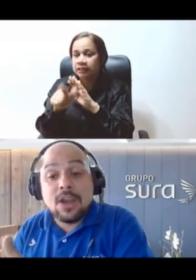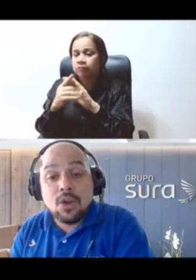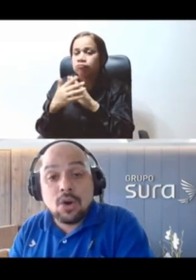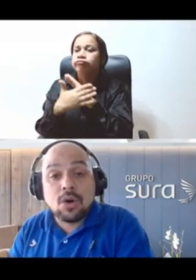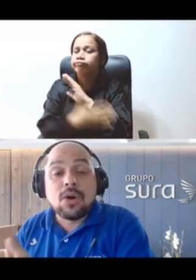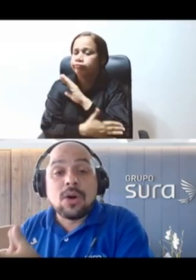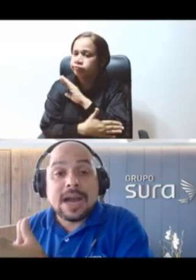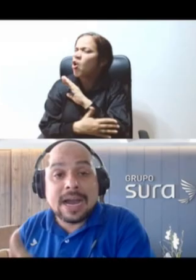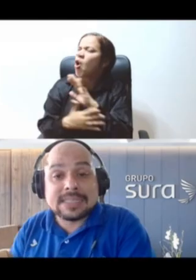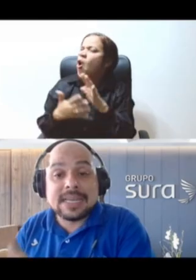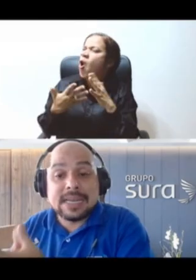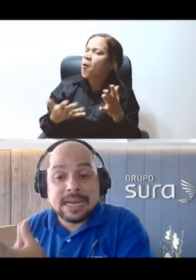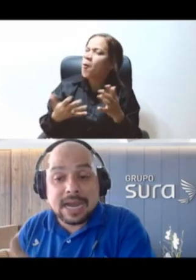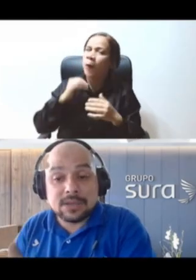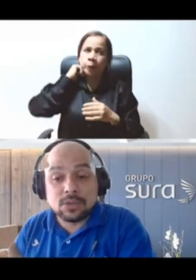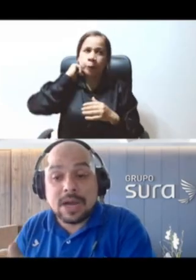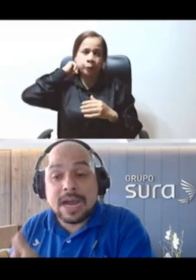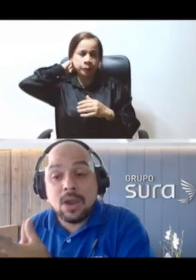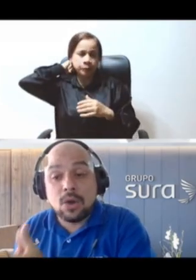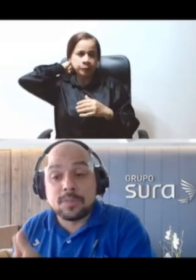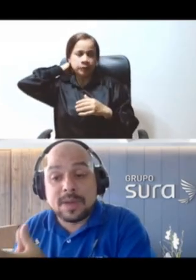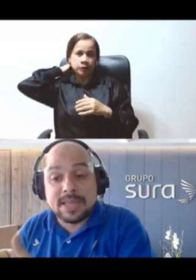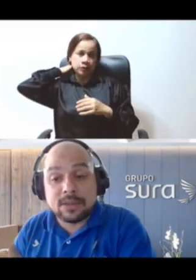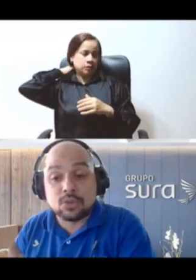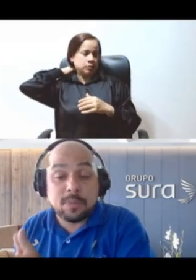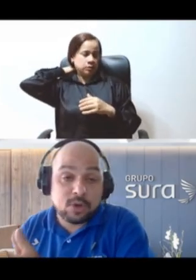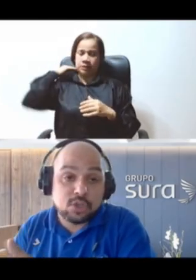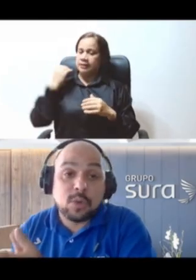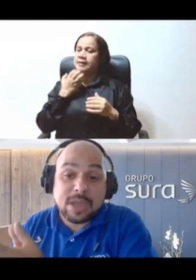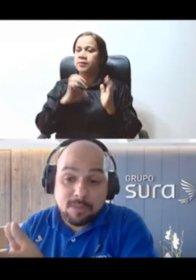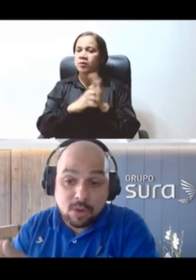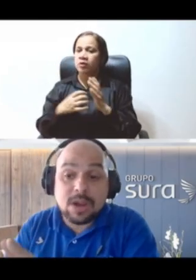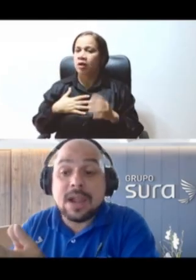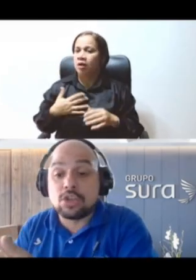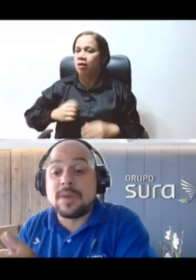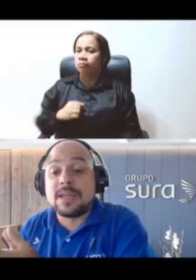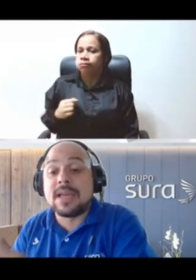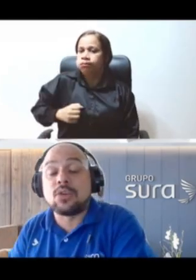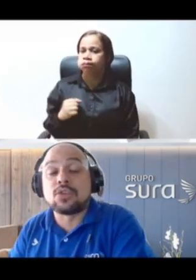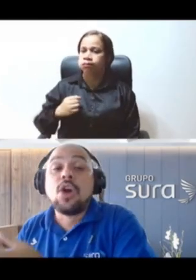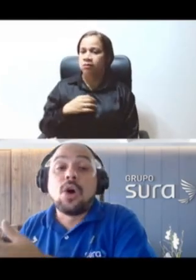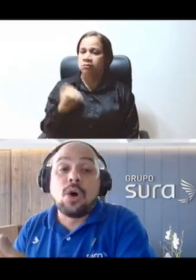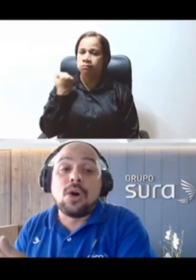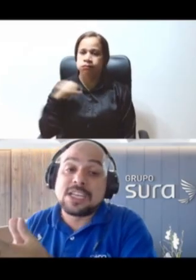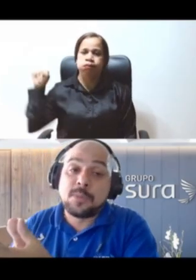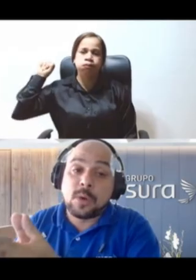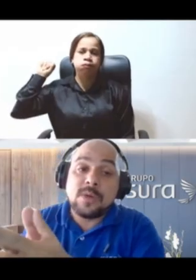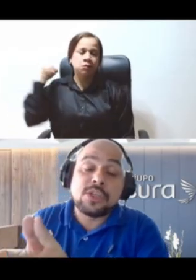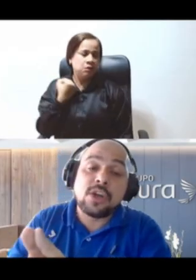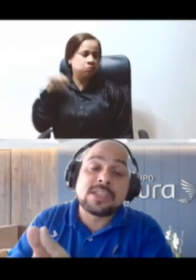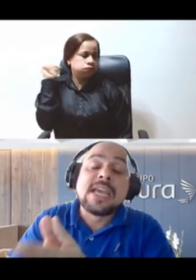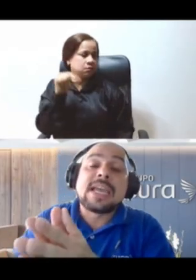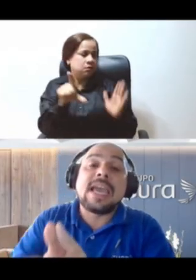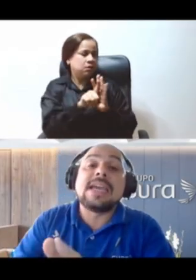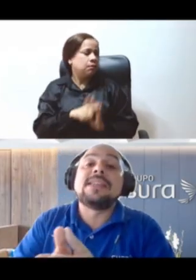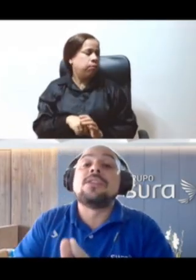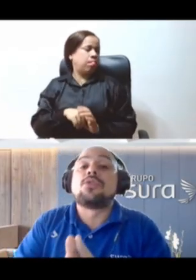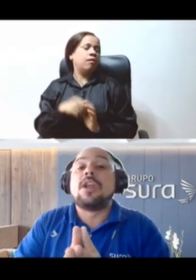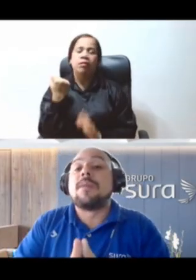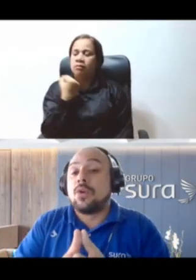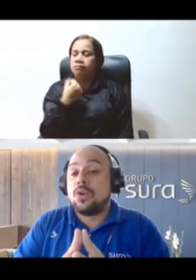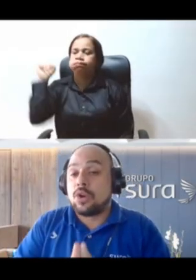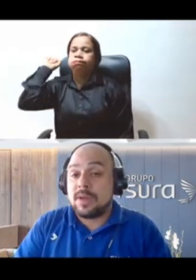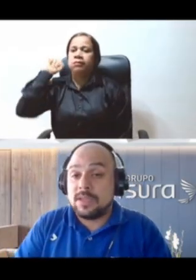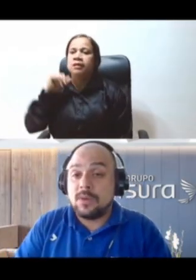personas que no hacen caso a los mandatos, mejor dicho, que violan los mandatos o las prohibiciones que